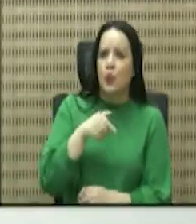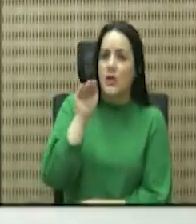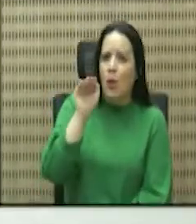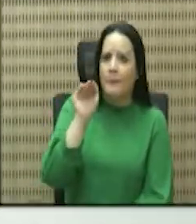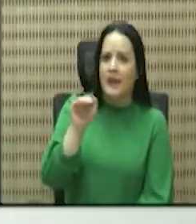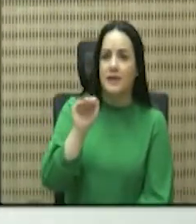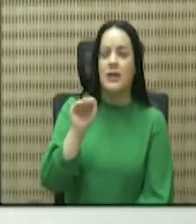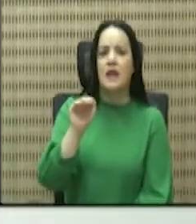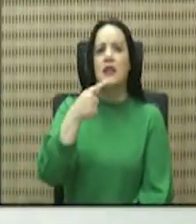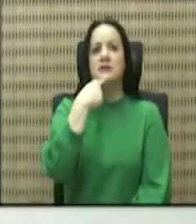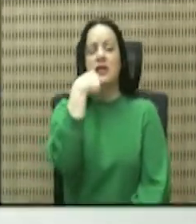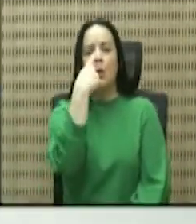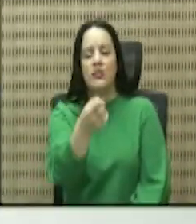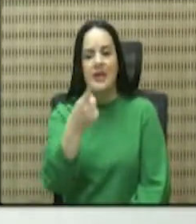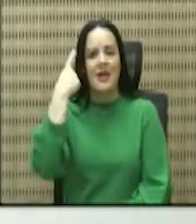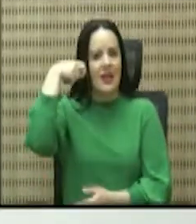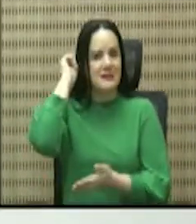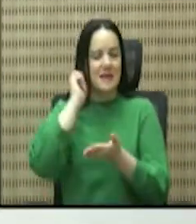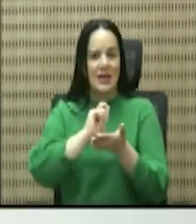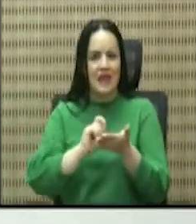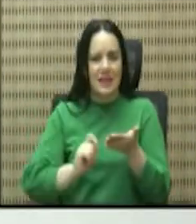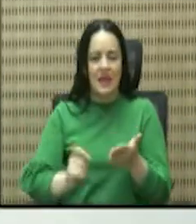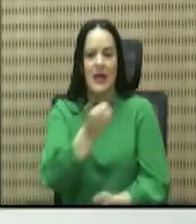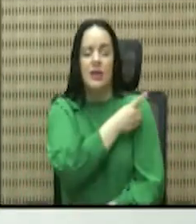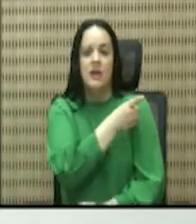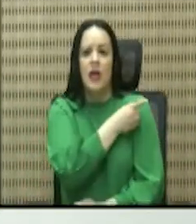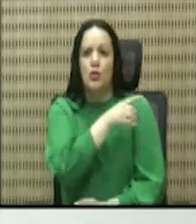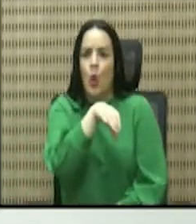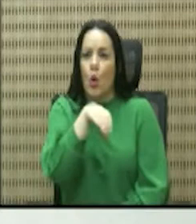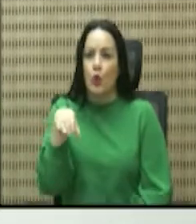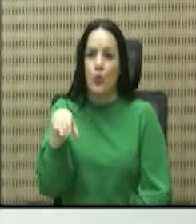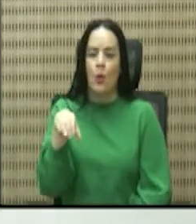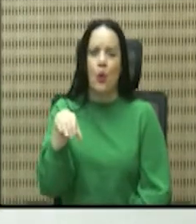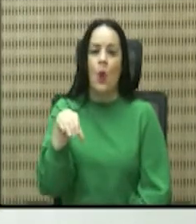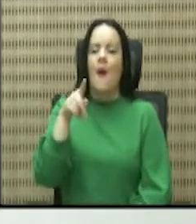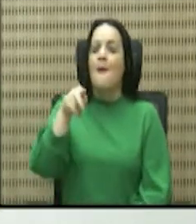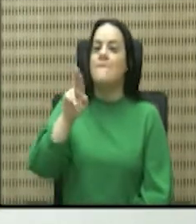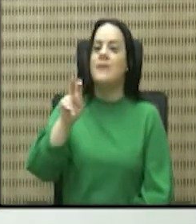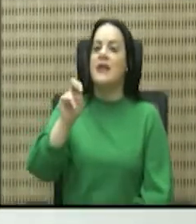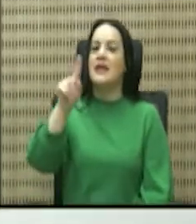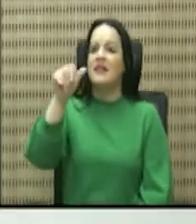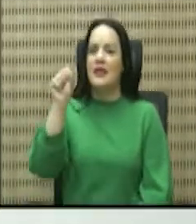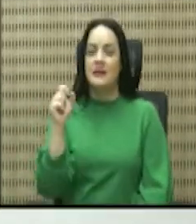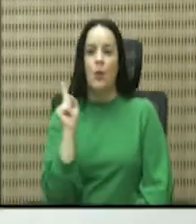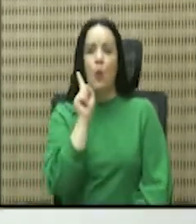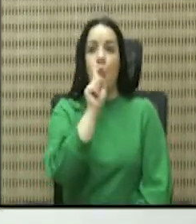dije estaría del directorio creando fue y le digo